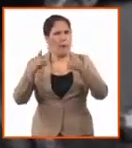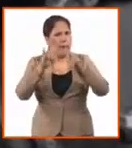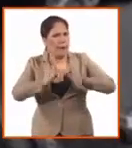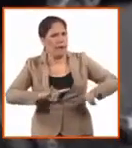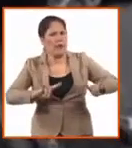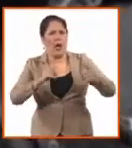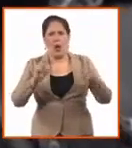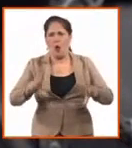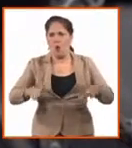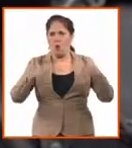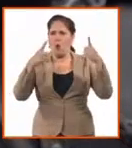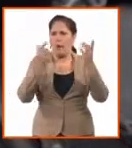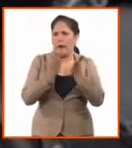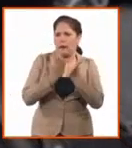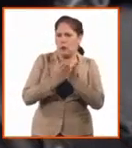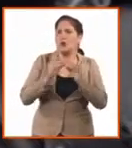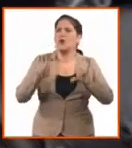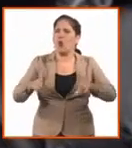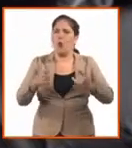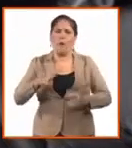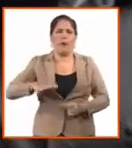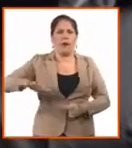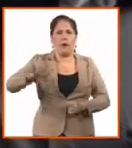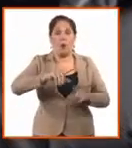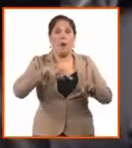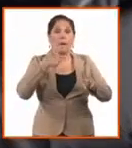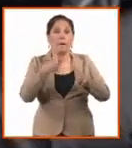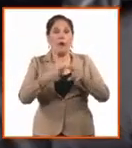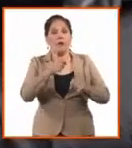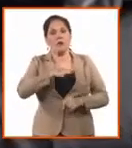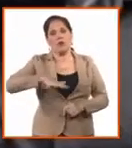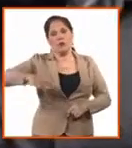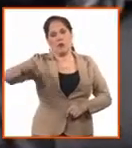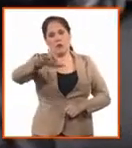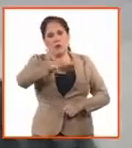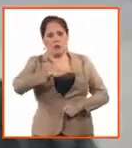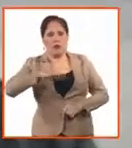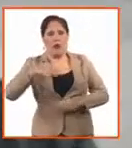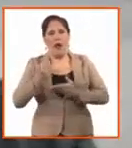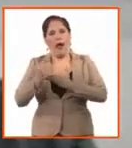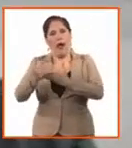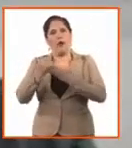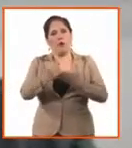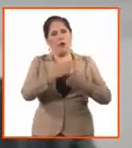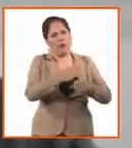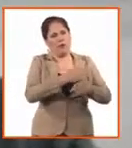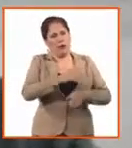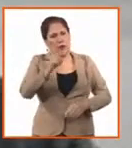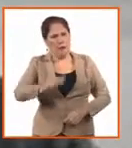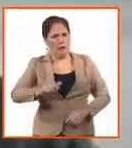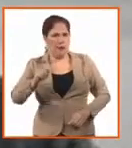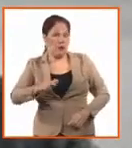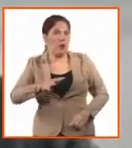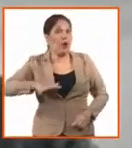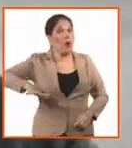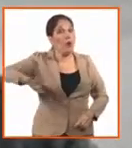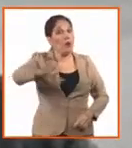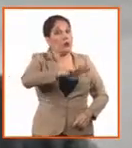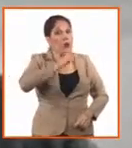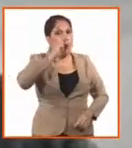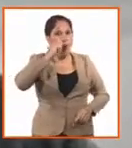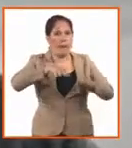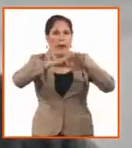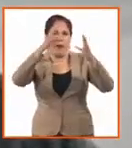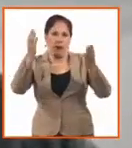que estamos construyendo con nuestros semejantes como seres humanos y con todos los hombres del